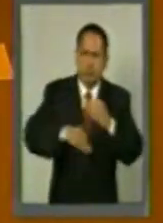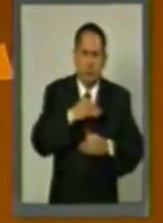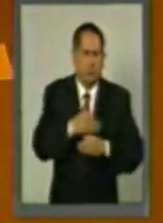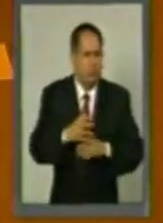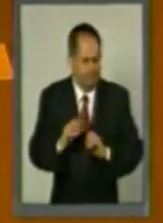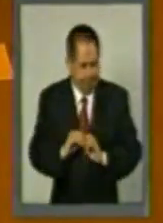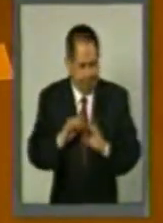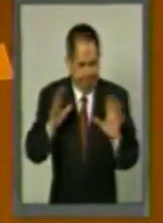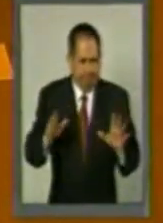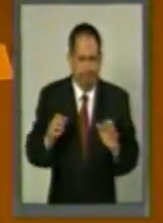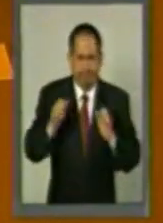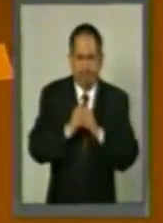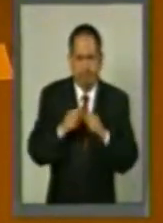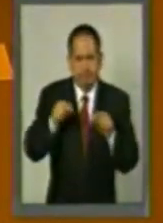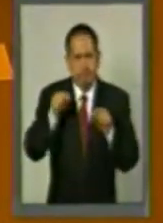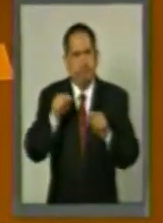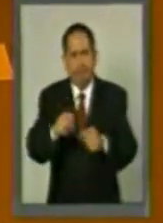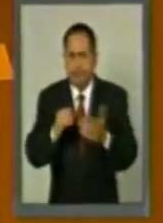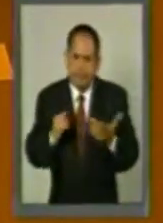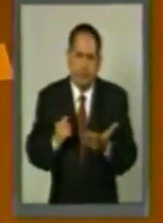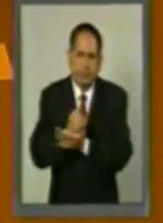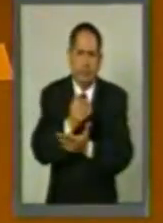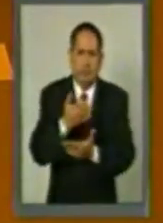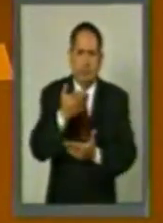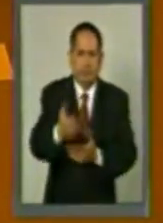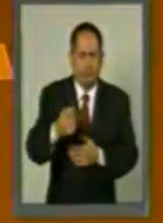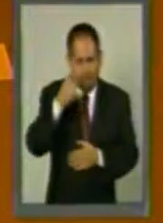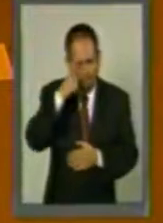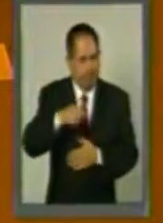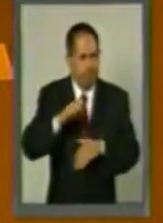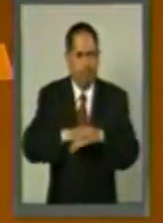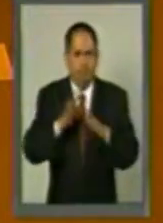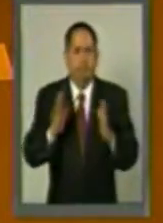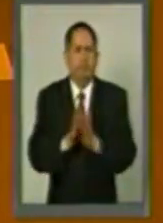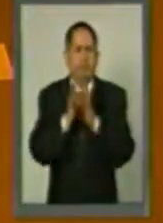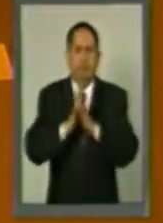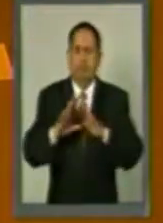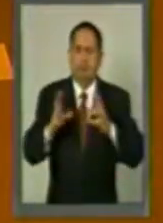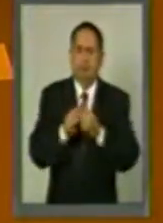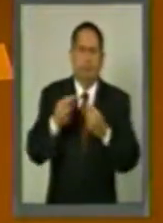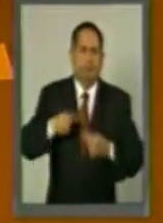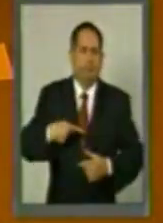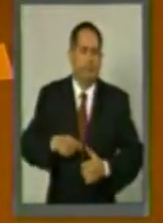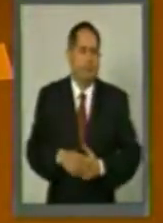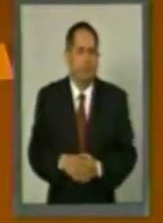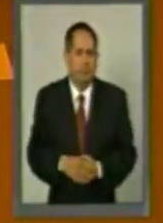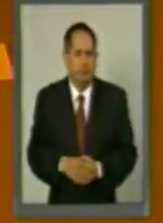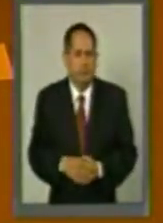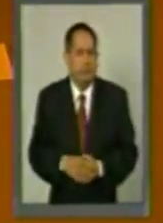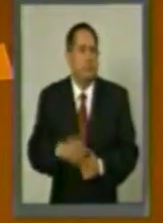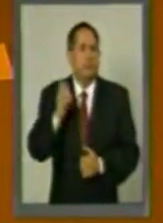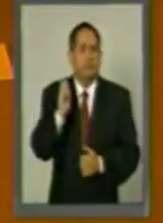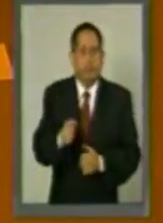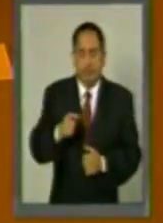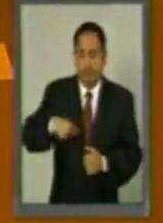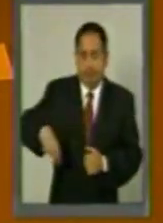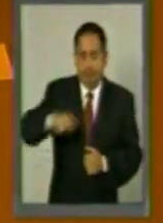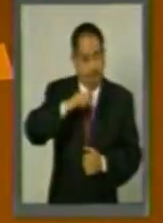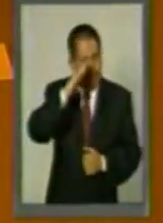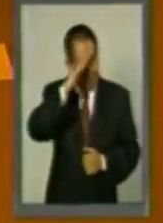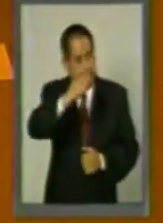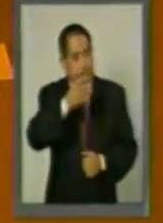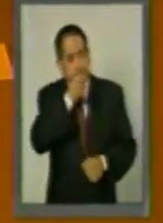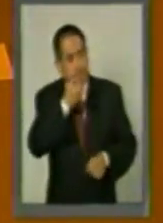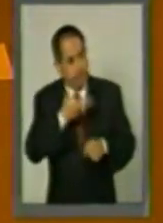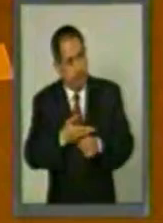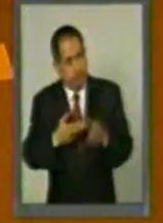sin duda el impulso decidido de la participación ciudadana. En gran medida, señor